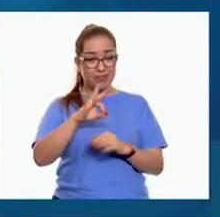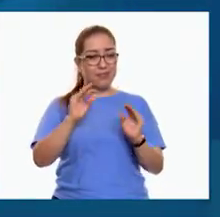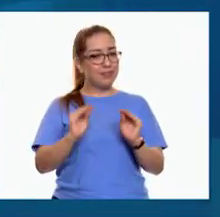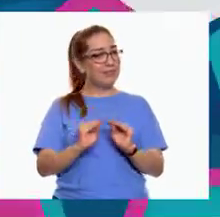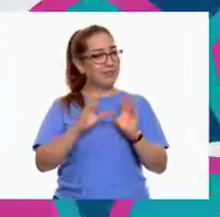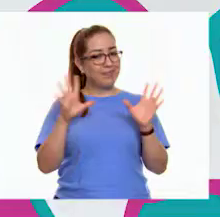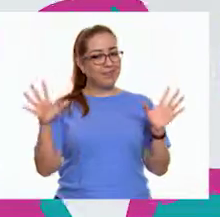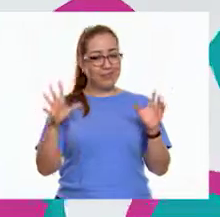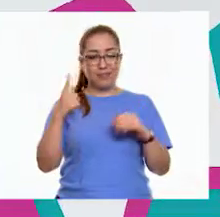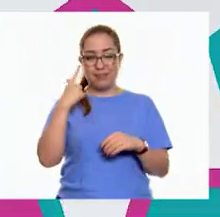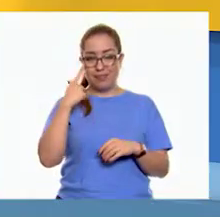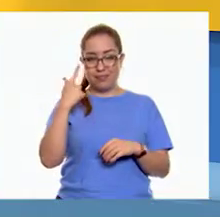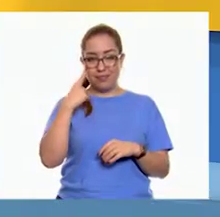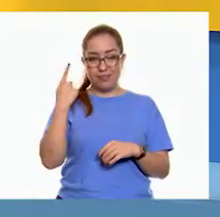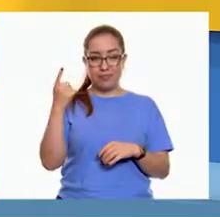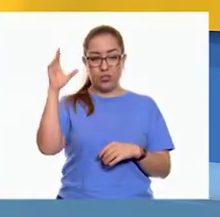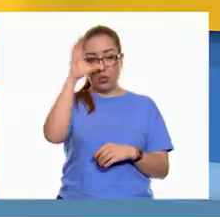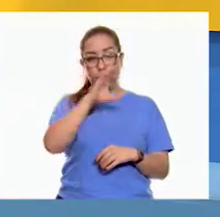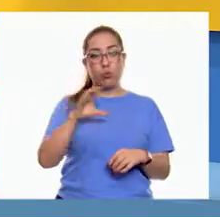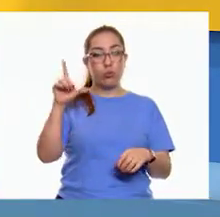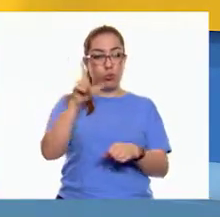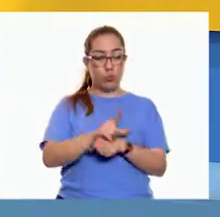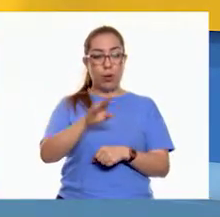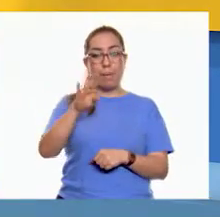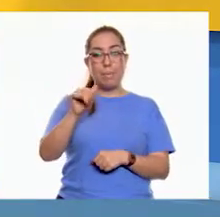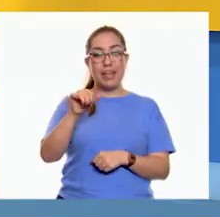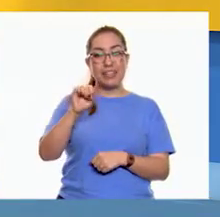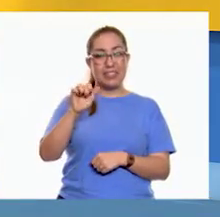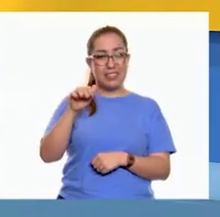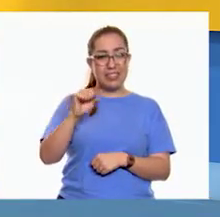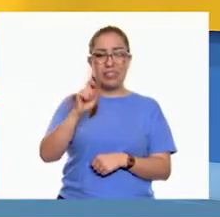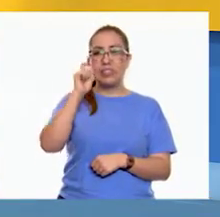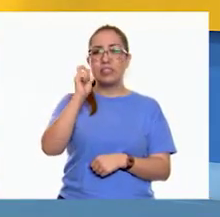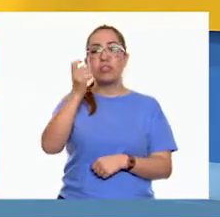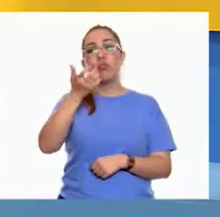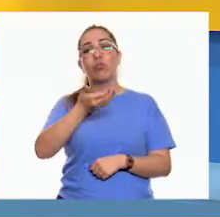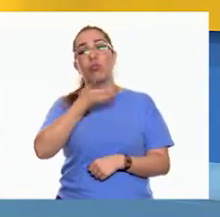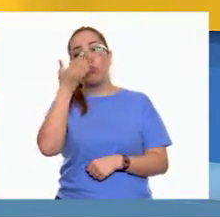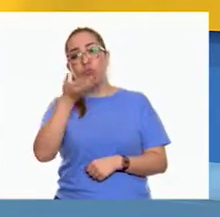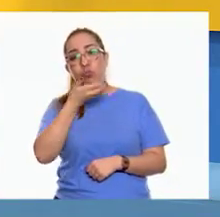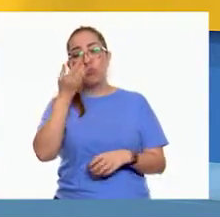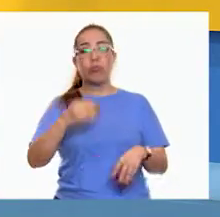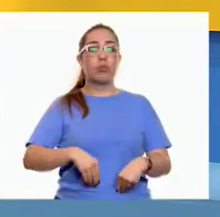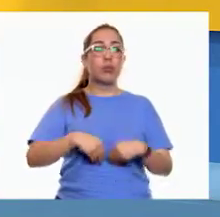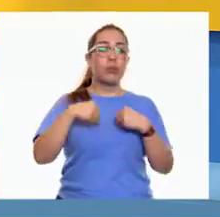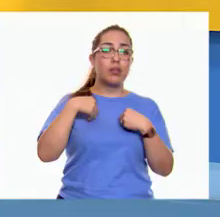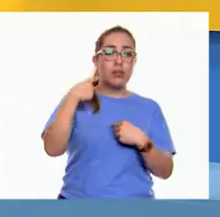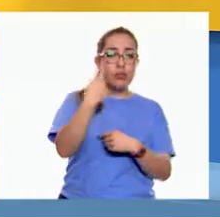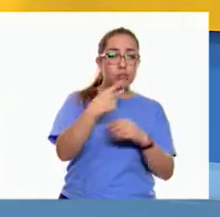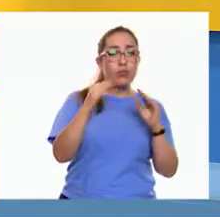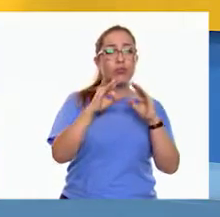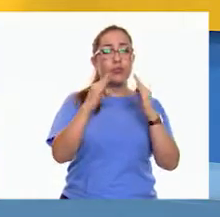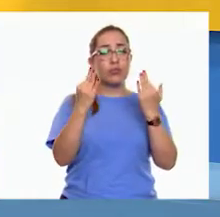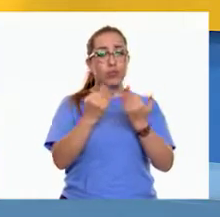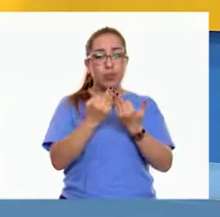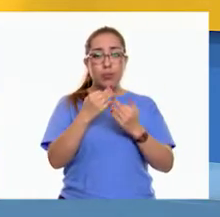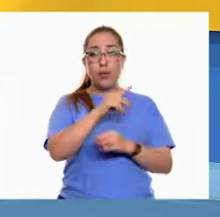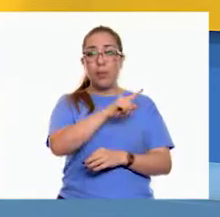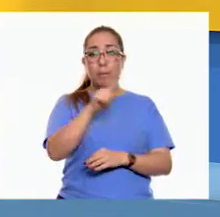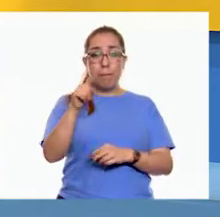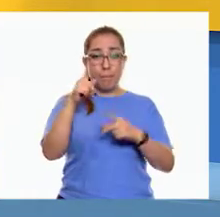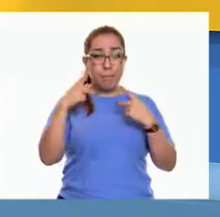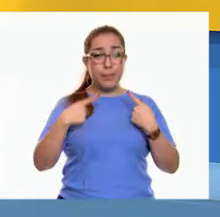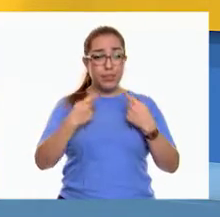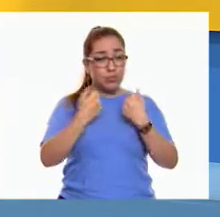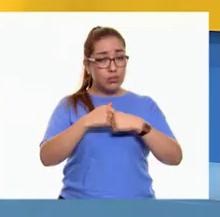sí. Cuando decimos cultura de masas, nos referimos a las costumbres, a las formas de vida y a los valores de la sociedad